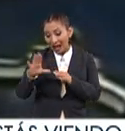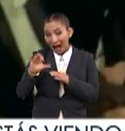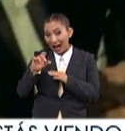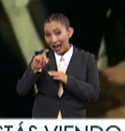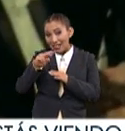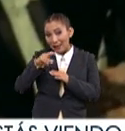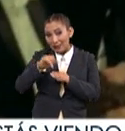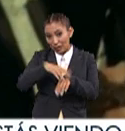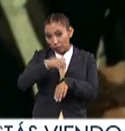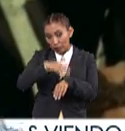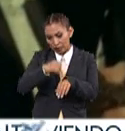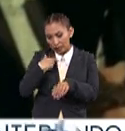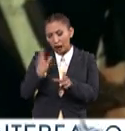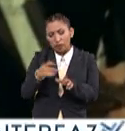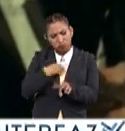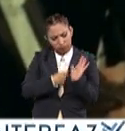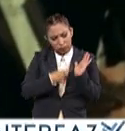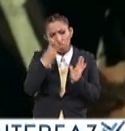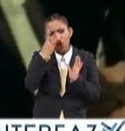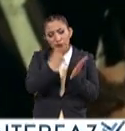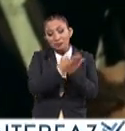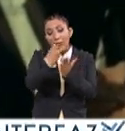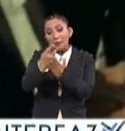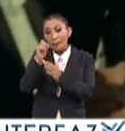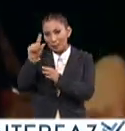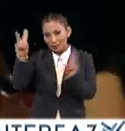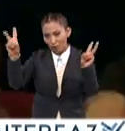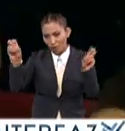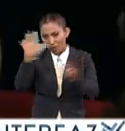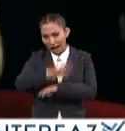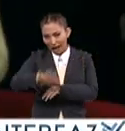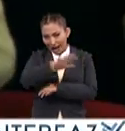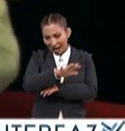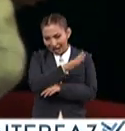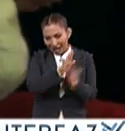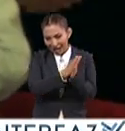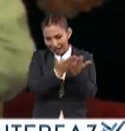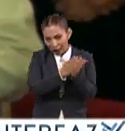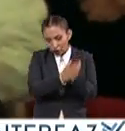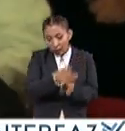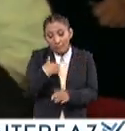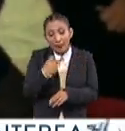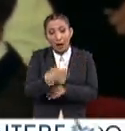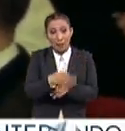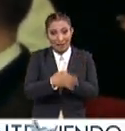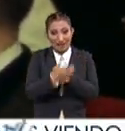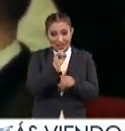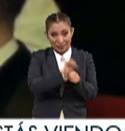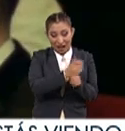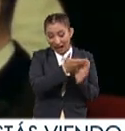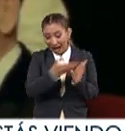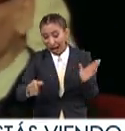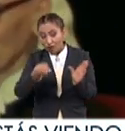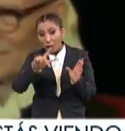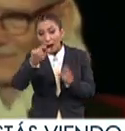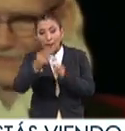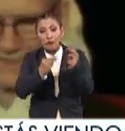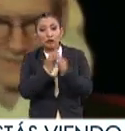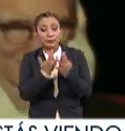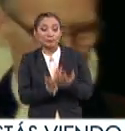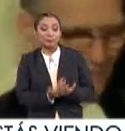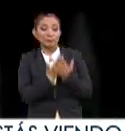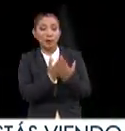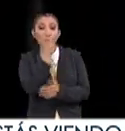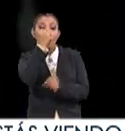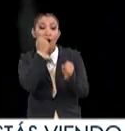Academia Sueca ha comprometido entregar 2 galardones en esta disciplina. Por lo pronto, en la Semana del Nobel, el mundo deberá